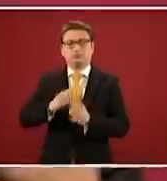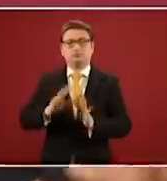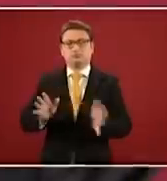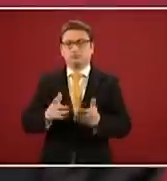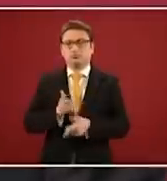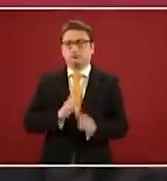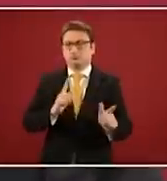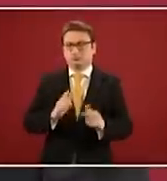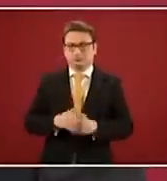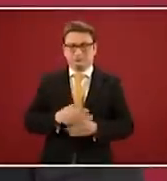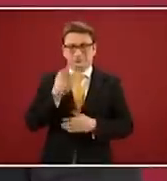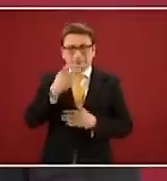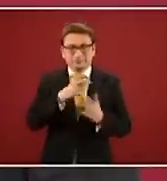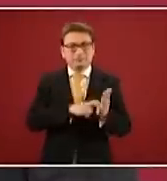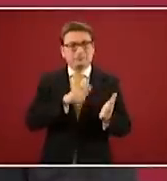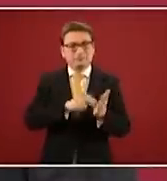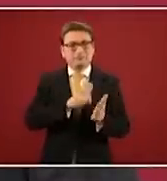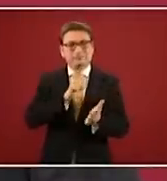Esas eran las reformas